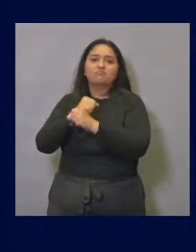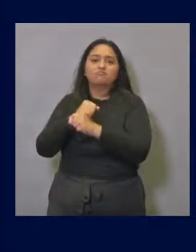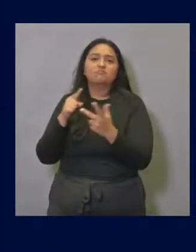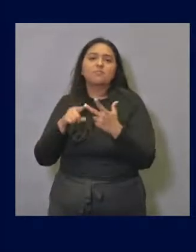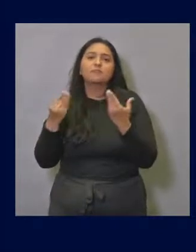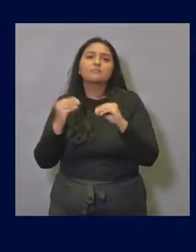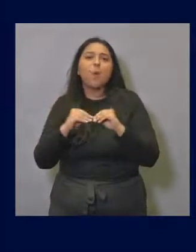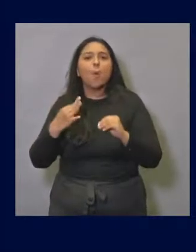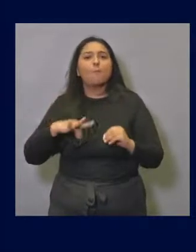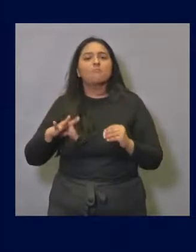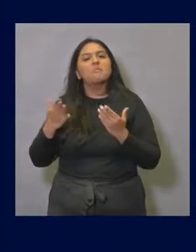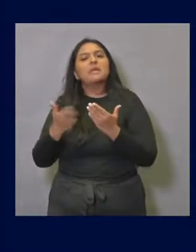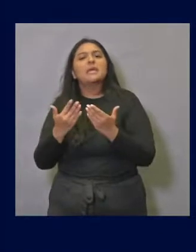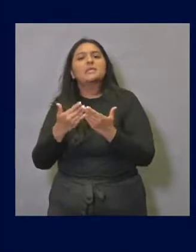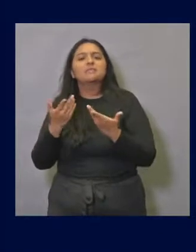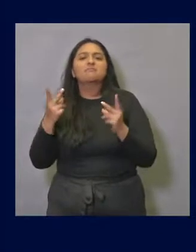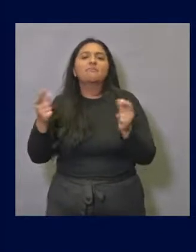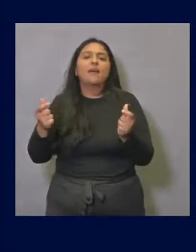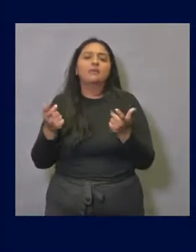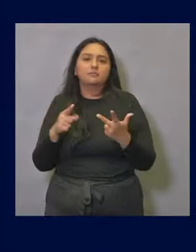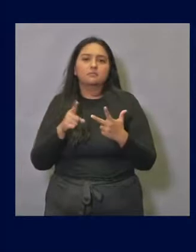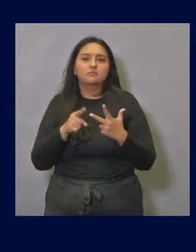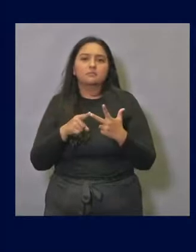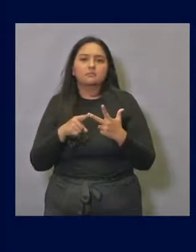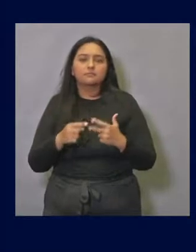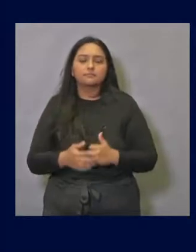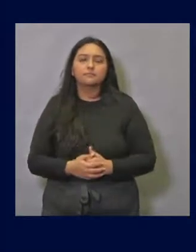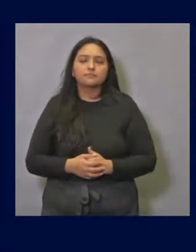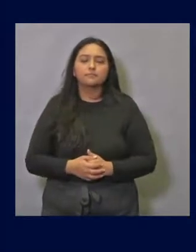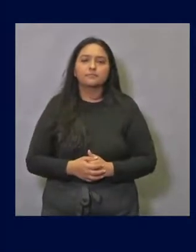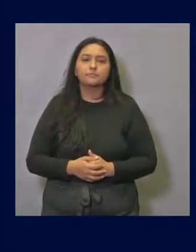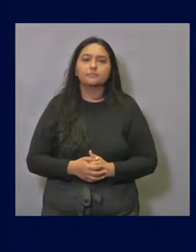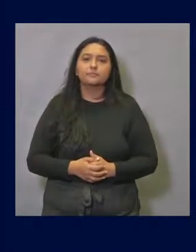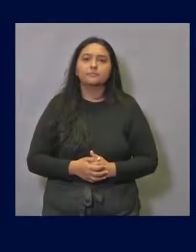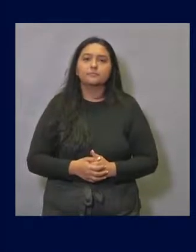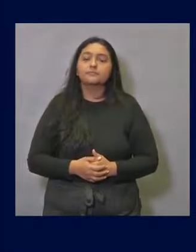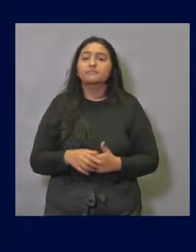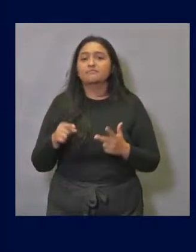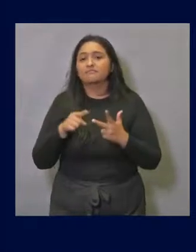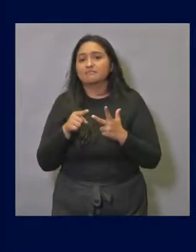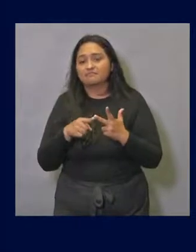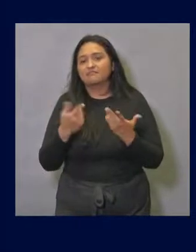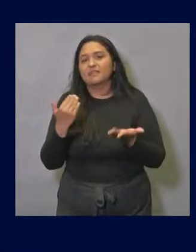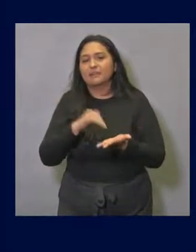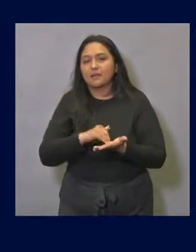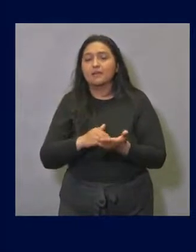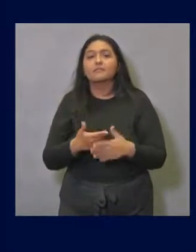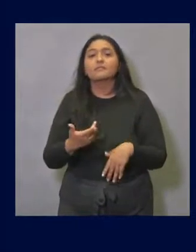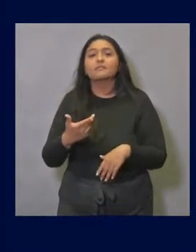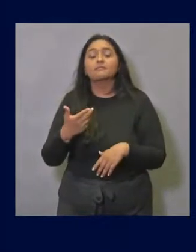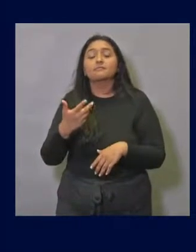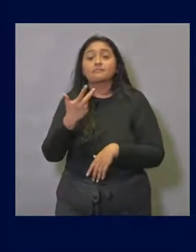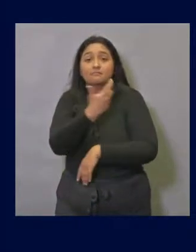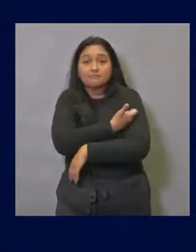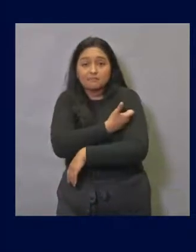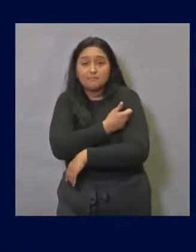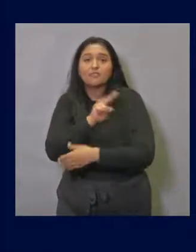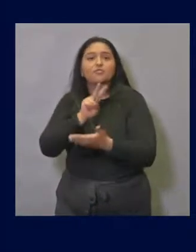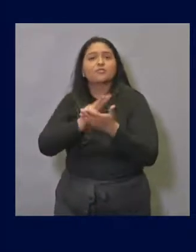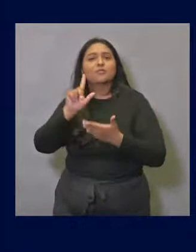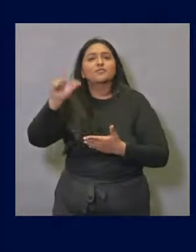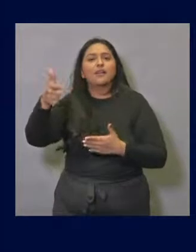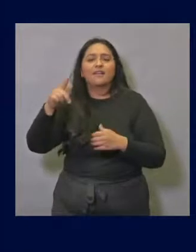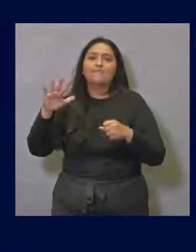consideran completamente vacunadas en un periodo de tiempo más corto, solo 2 semanas después de su cita, mientras que las personas que